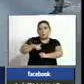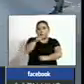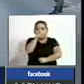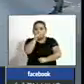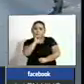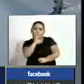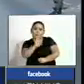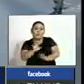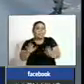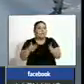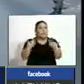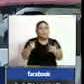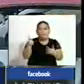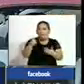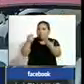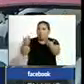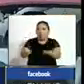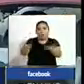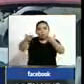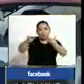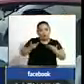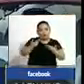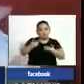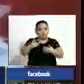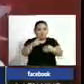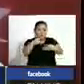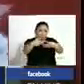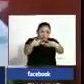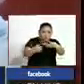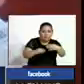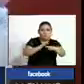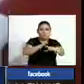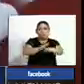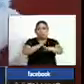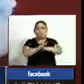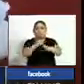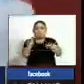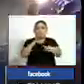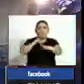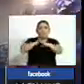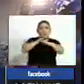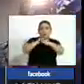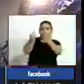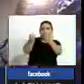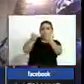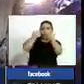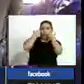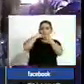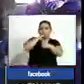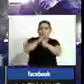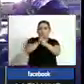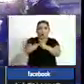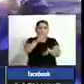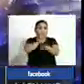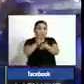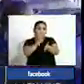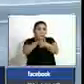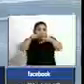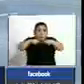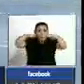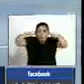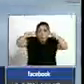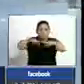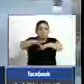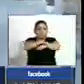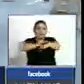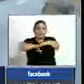Fuerza Armada no les ha provisto ningún tipo de medida de seguridad para evitar ser contagiados por el virus. La compra de mascarillas, guantes